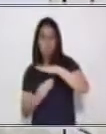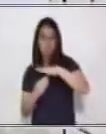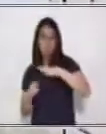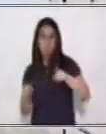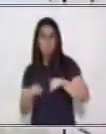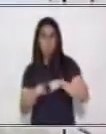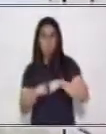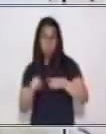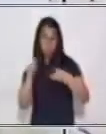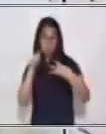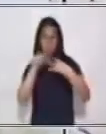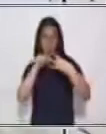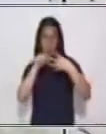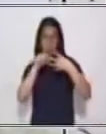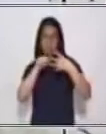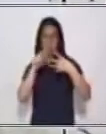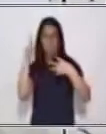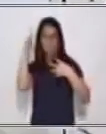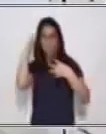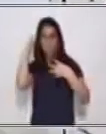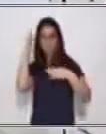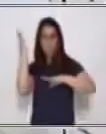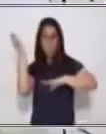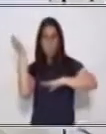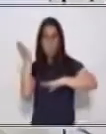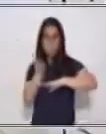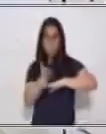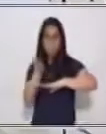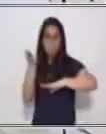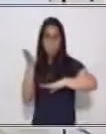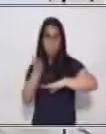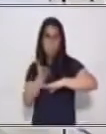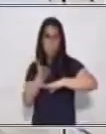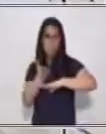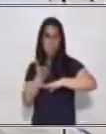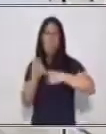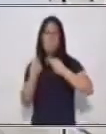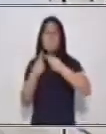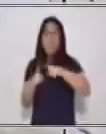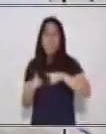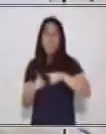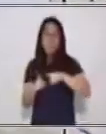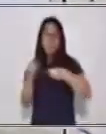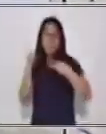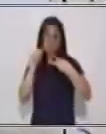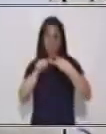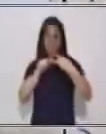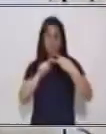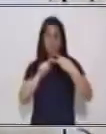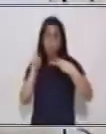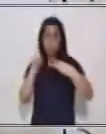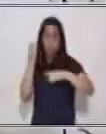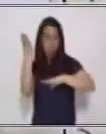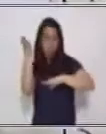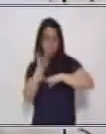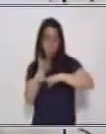al cono en un grado de inclinación sin tocar la base, mientras que la parábola se inclina más